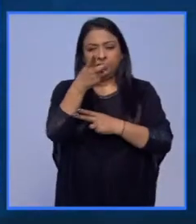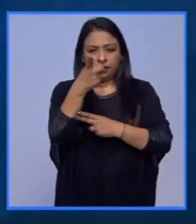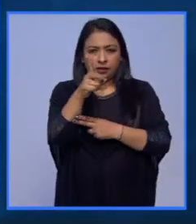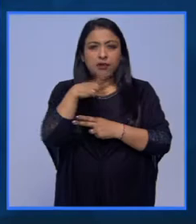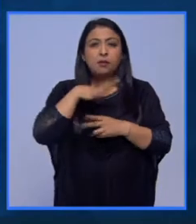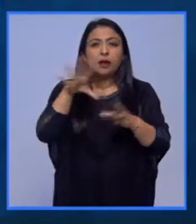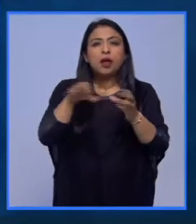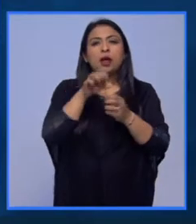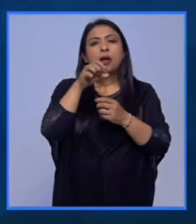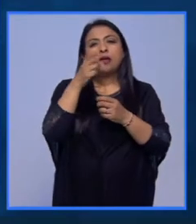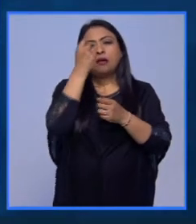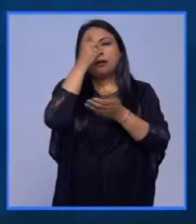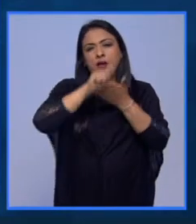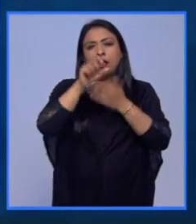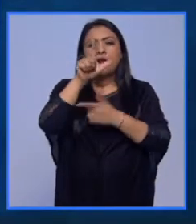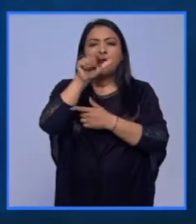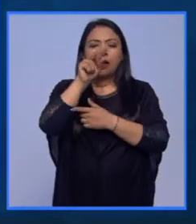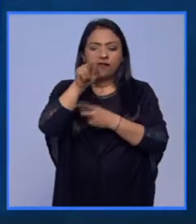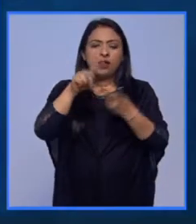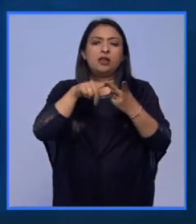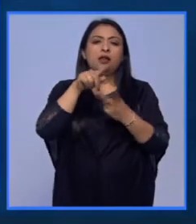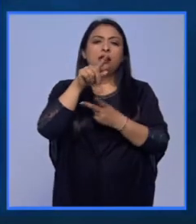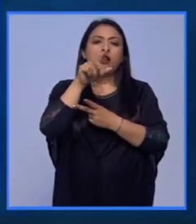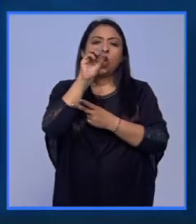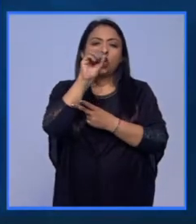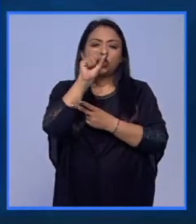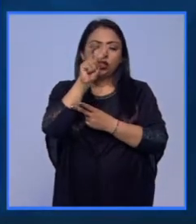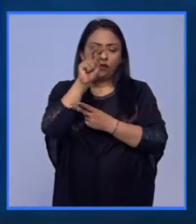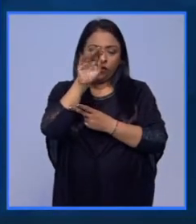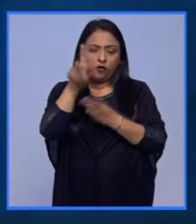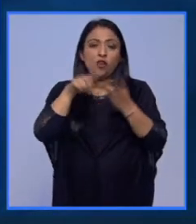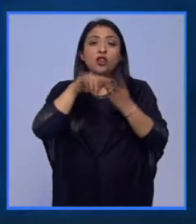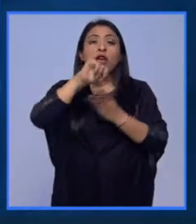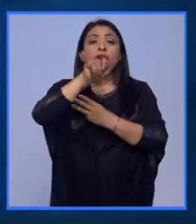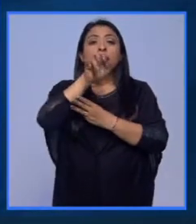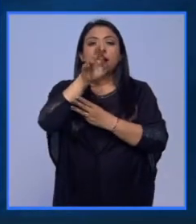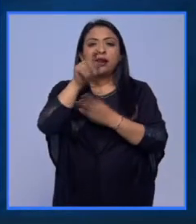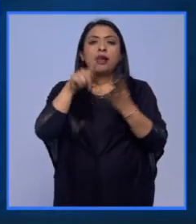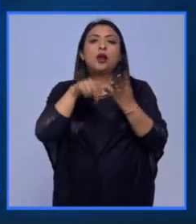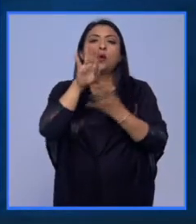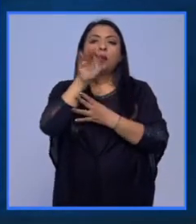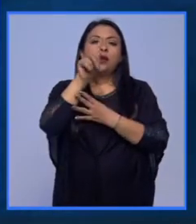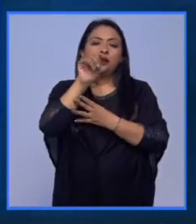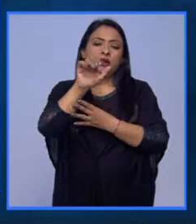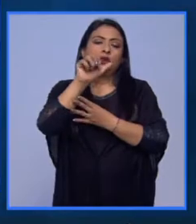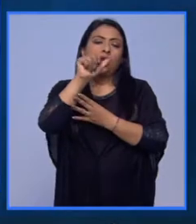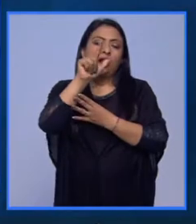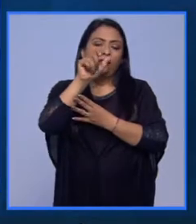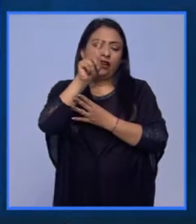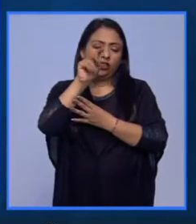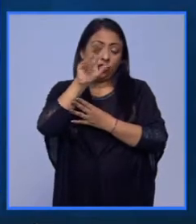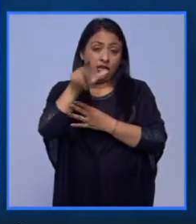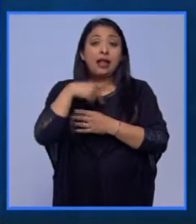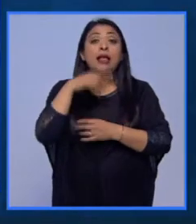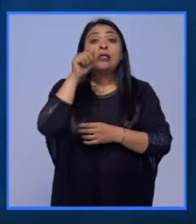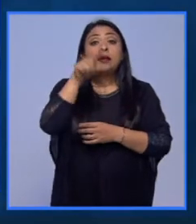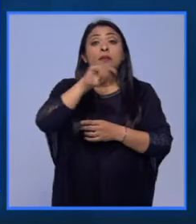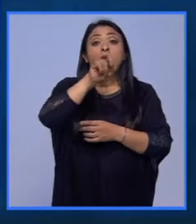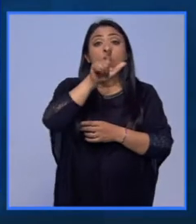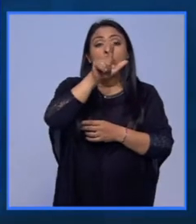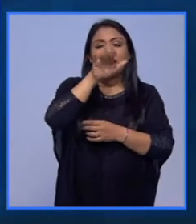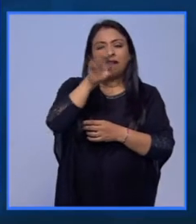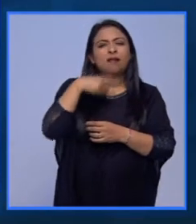como Mónica Lavín, Óscar de la Borbolla, Genaro Villamil, Benito Taibo y Alberto Chimal. Además, Juan